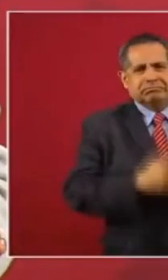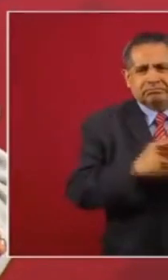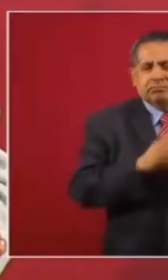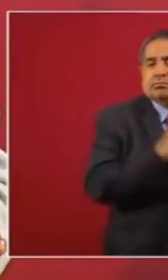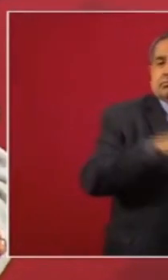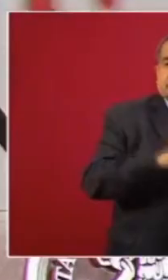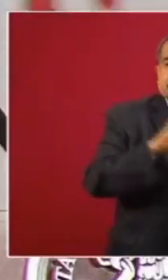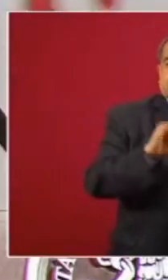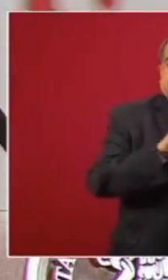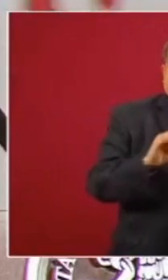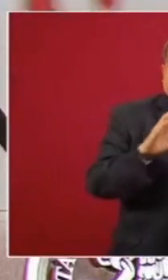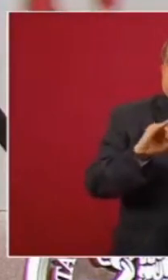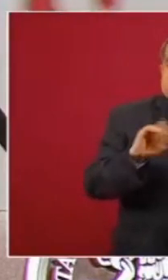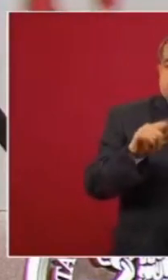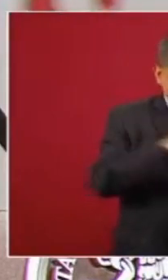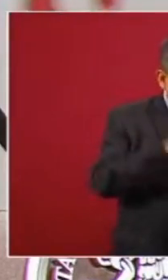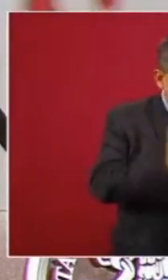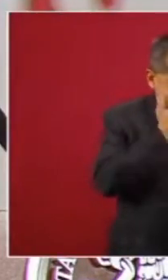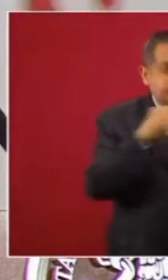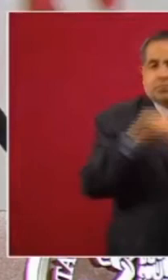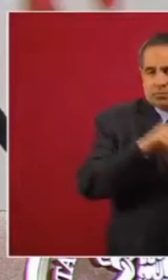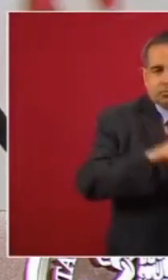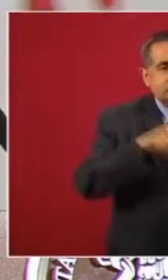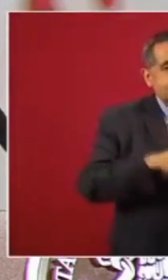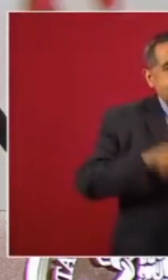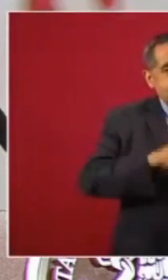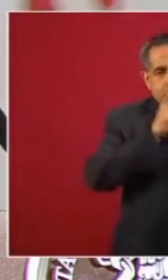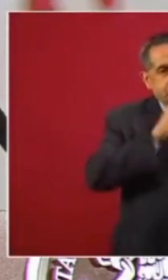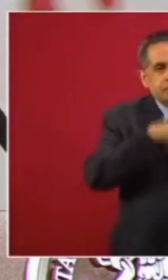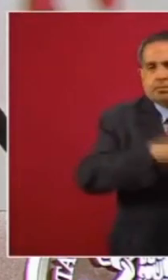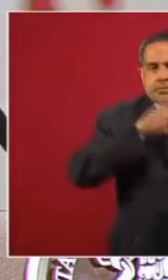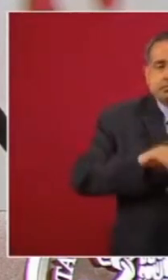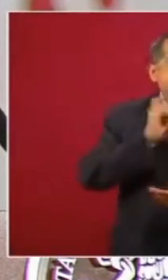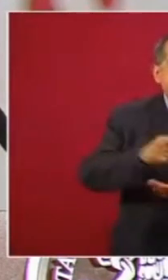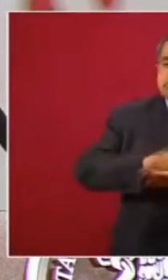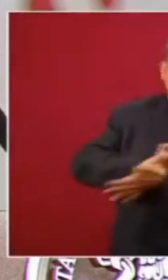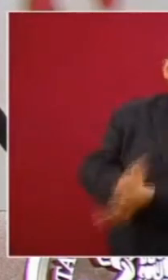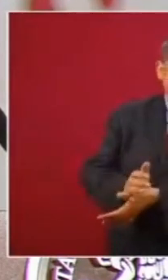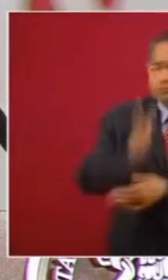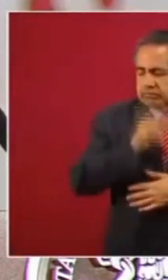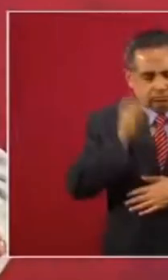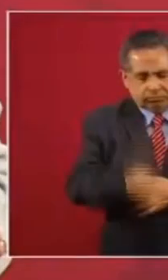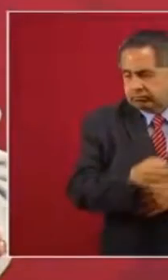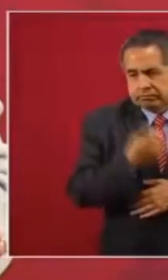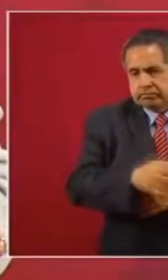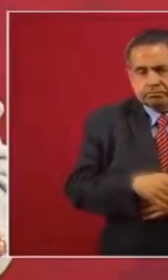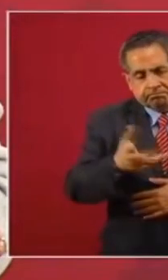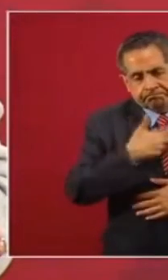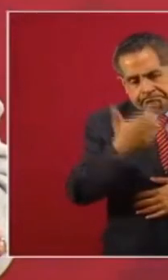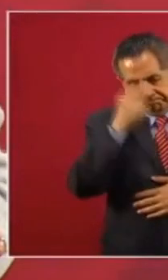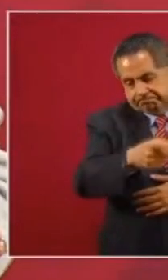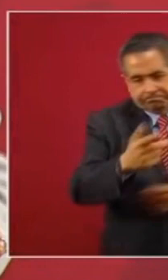civiles, en donde todavía tenemos estas discriminaciones verdaderamente inaceptables e inadmisibles. Pero tienes toda la